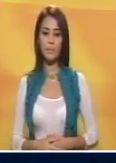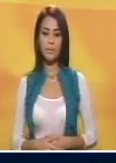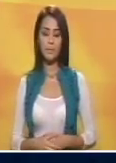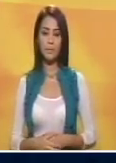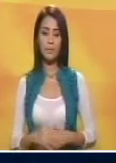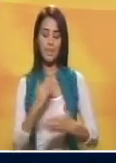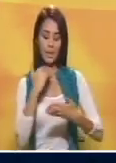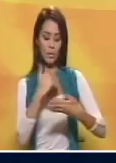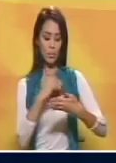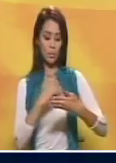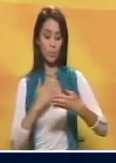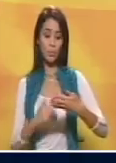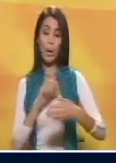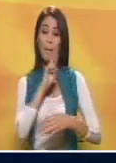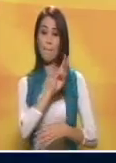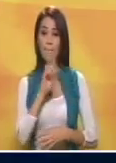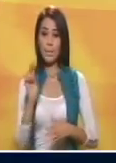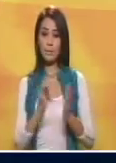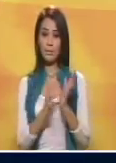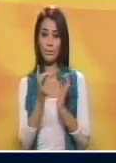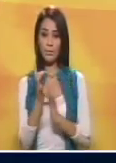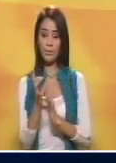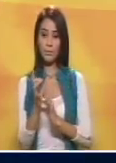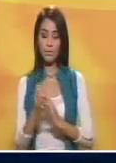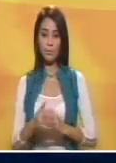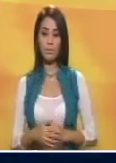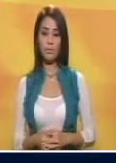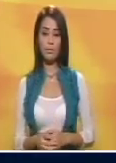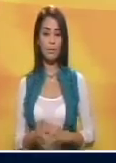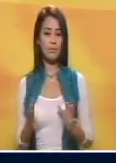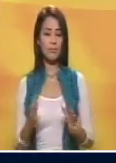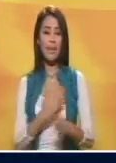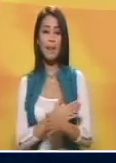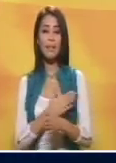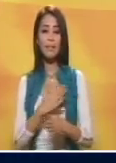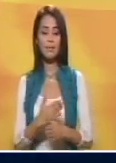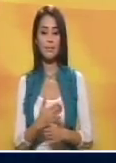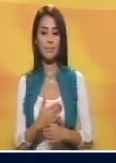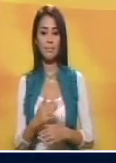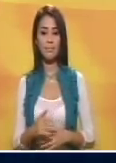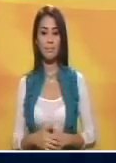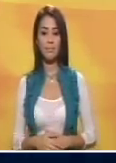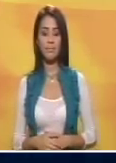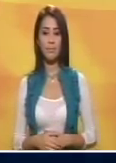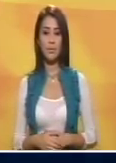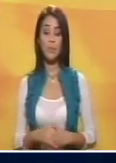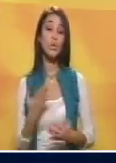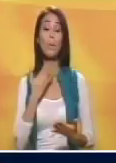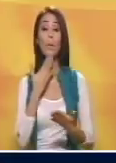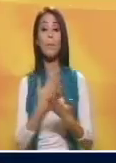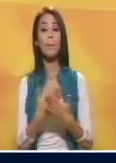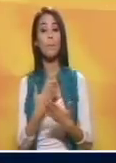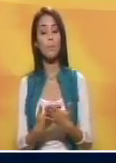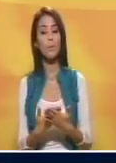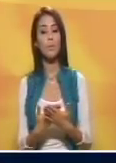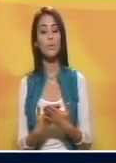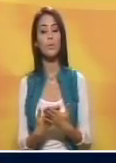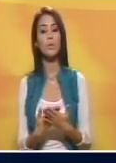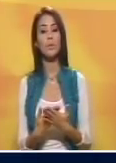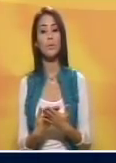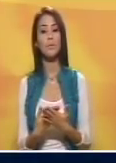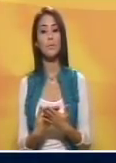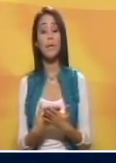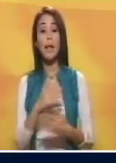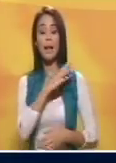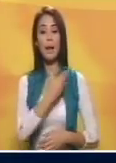el cronograma del 22 de abril está sumamente adelantado, y como tal como lo propuso, nos los está proponiendo